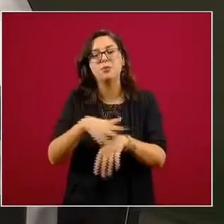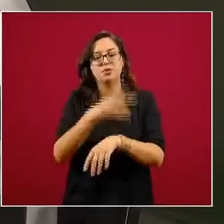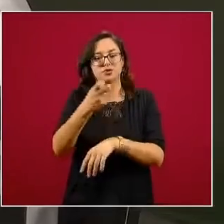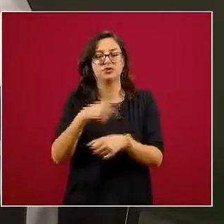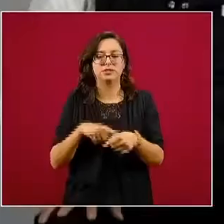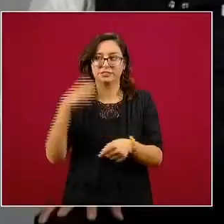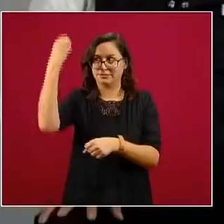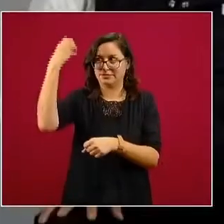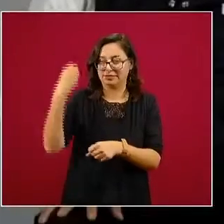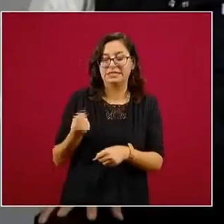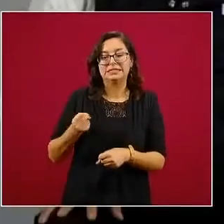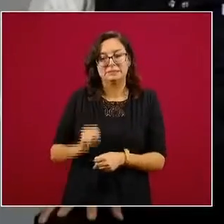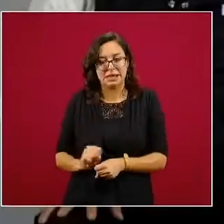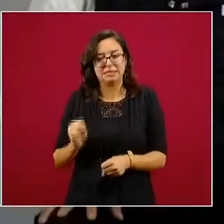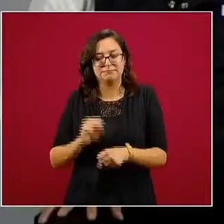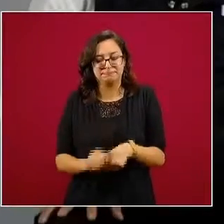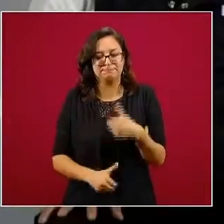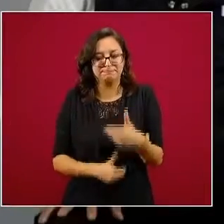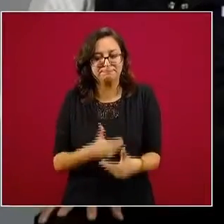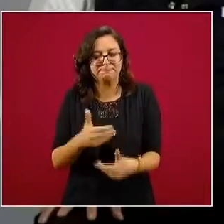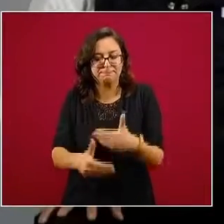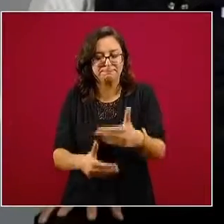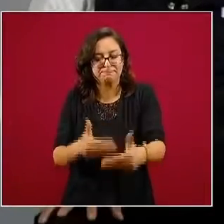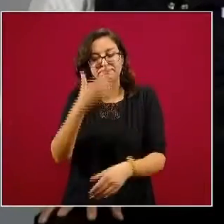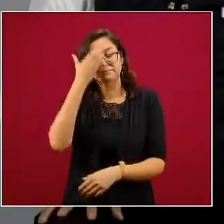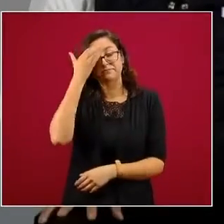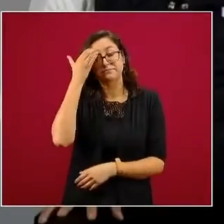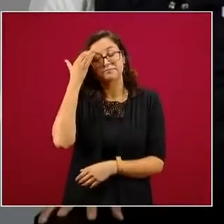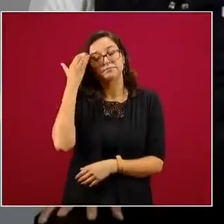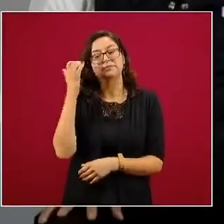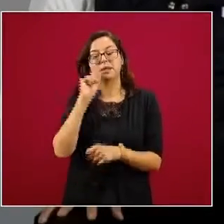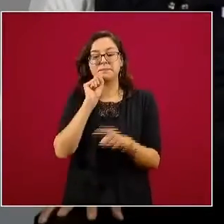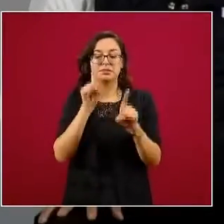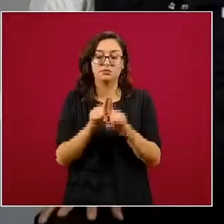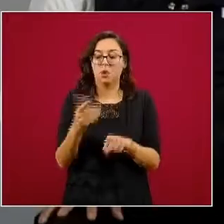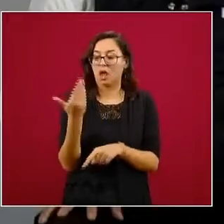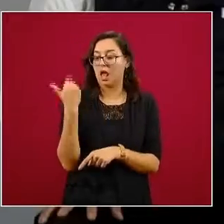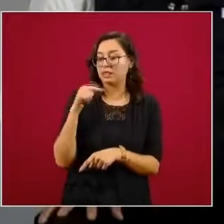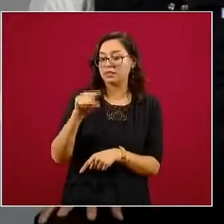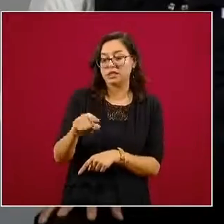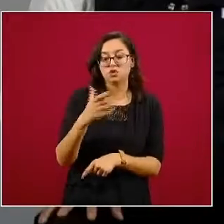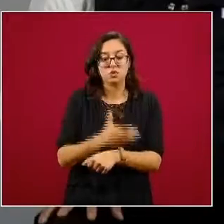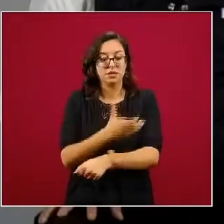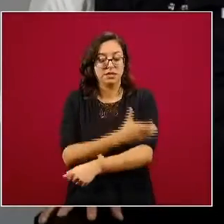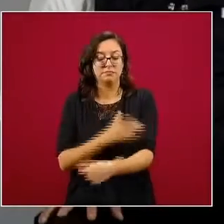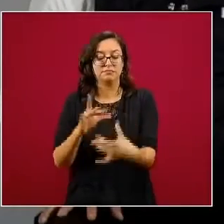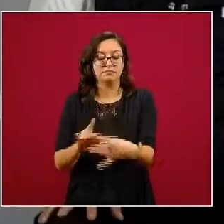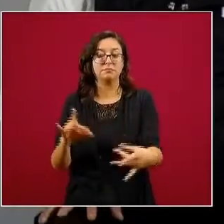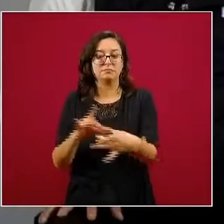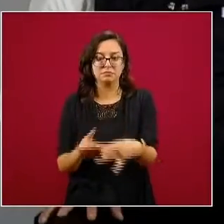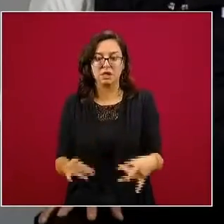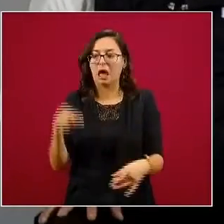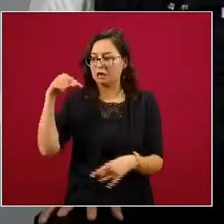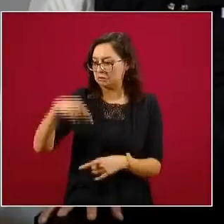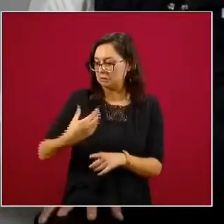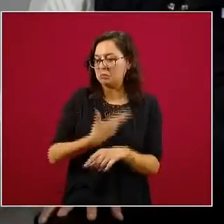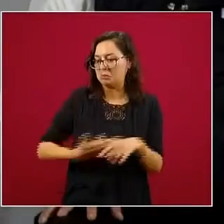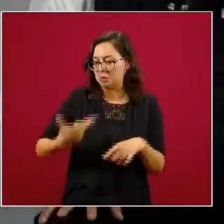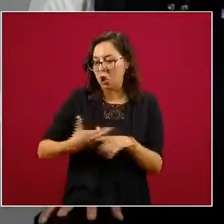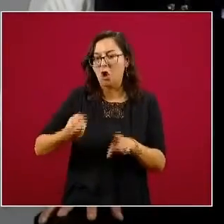Por eso hemos seguido creciendo y sabemos que en el caso de Puebla el gobierno del estado ha hecho una reconversión también